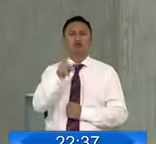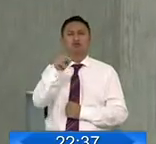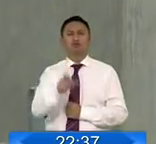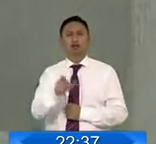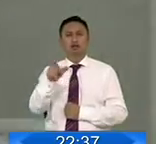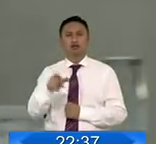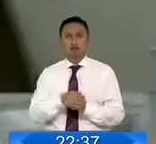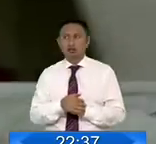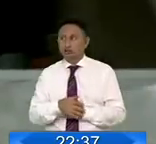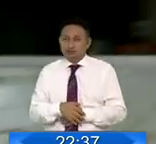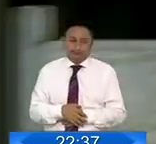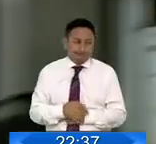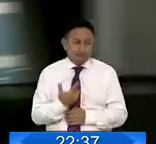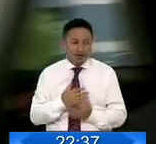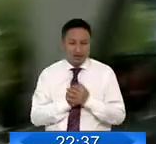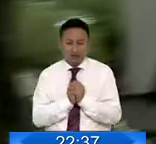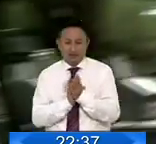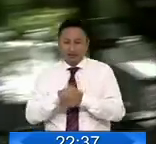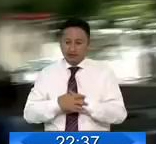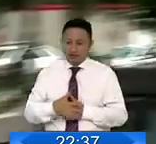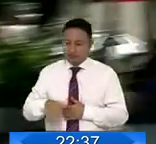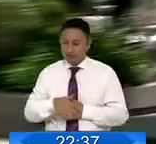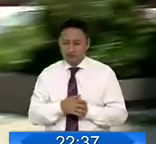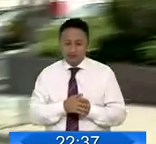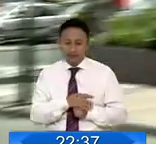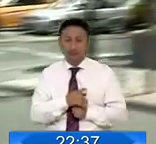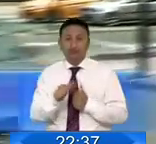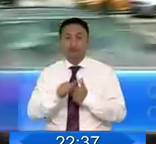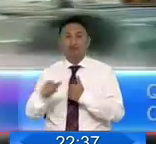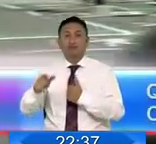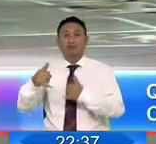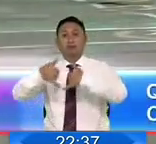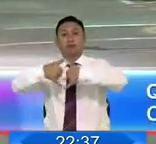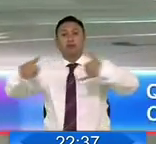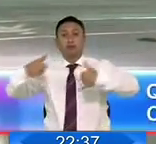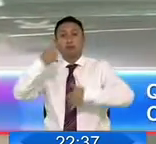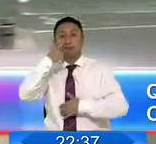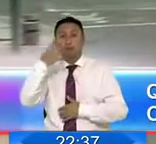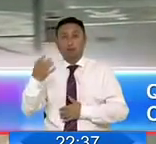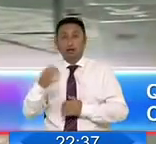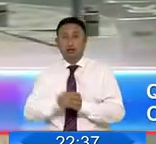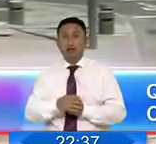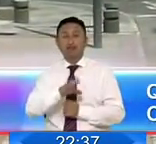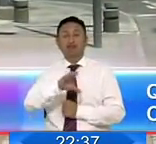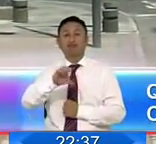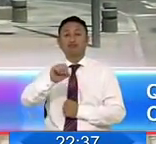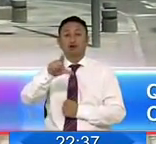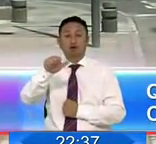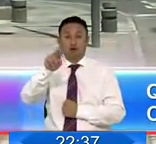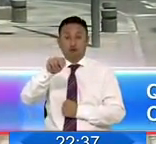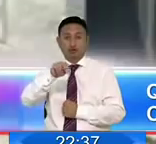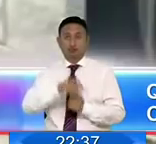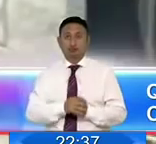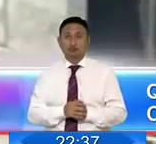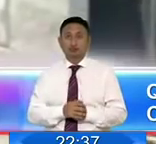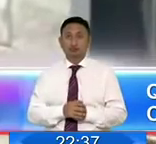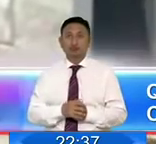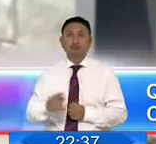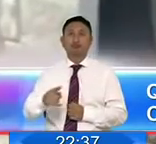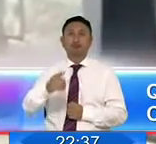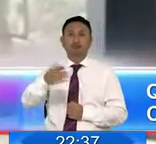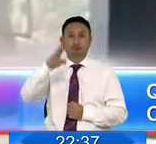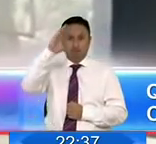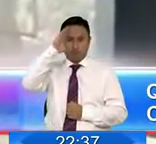como inquietos, nerviosos y cerca de una panadería ubicada a la altura de las avenidas Reina Victoria y Colón, norte de Quito. Los uniformados,